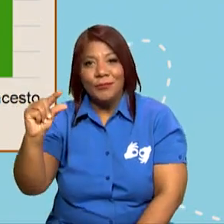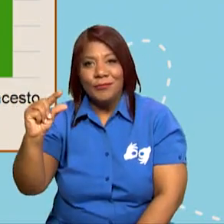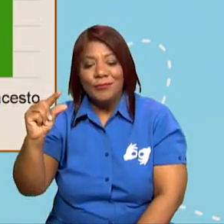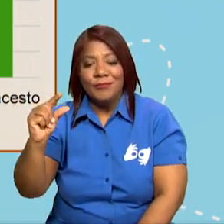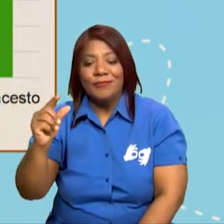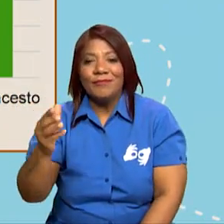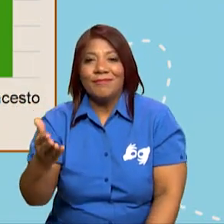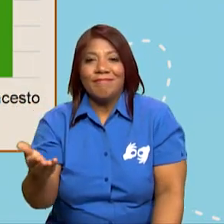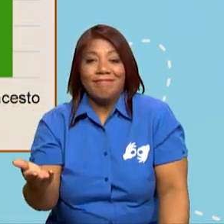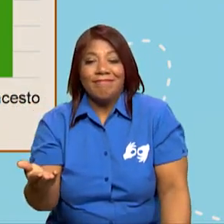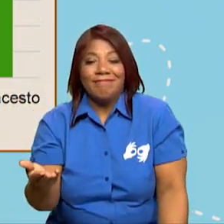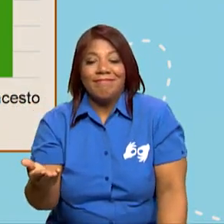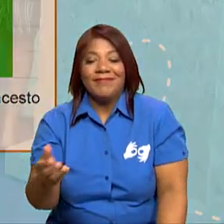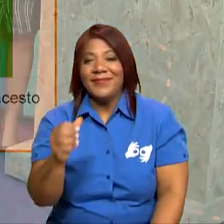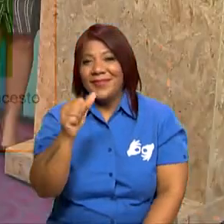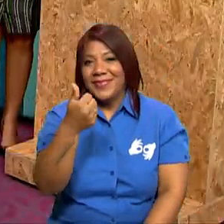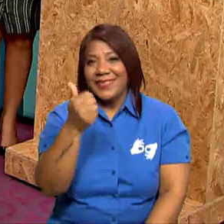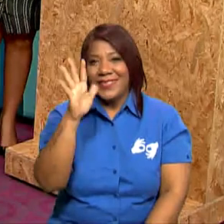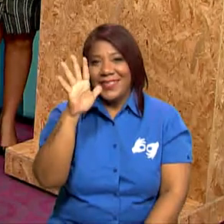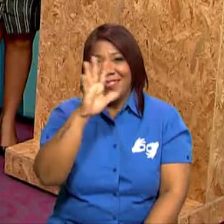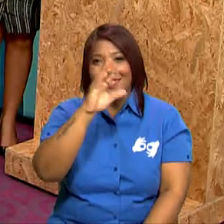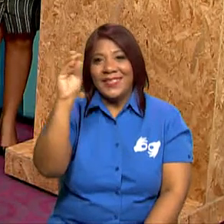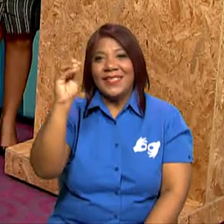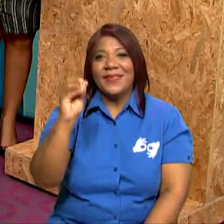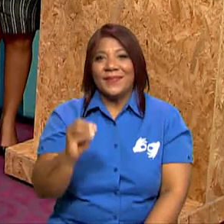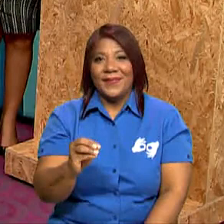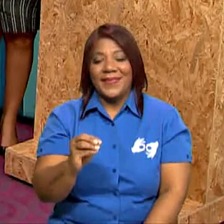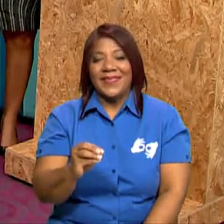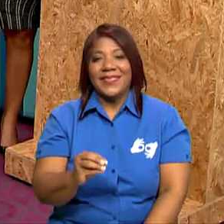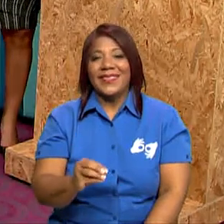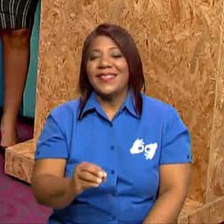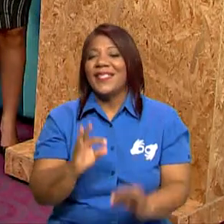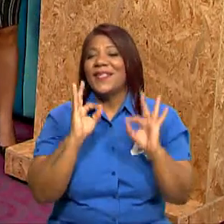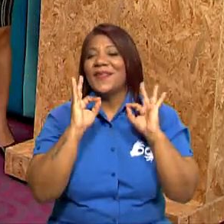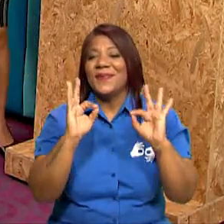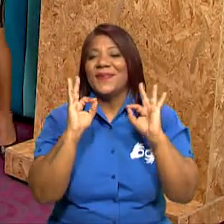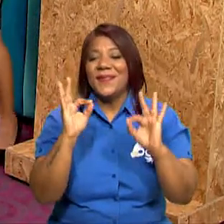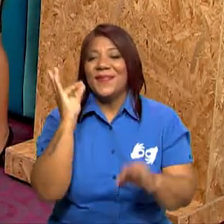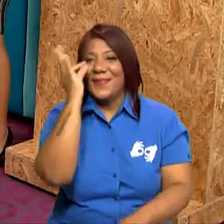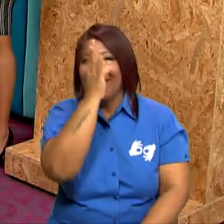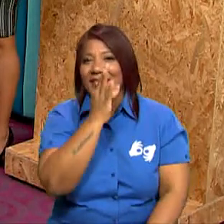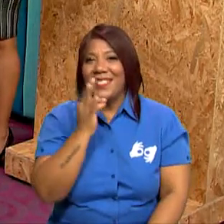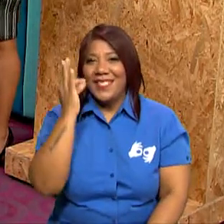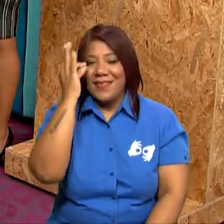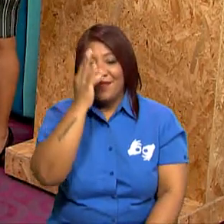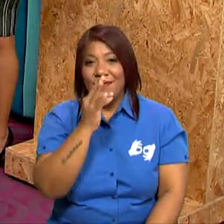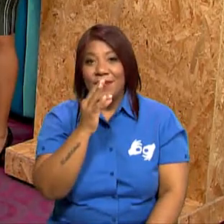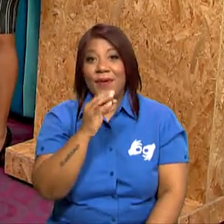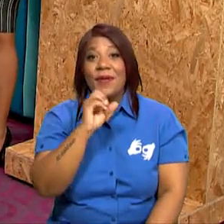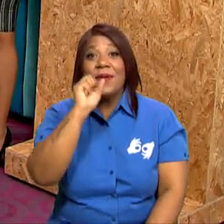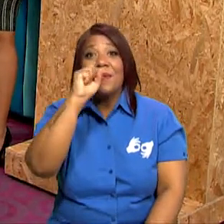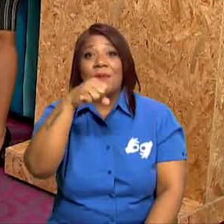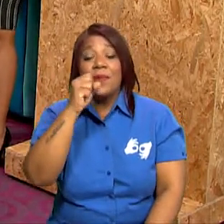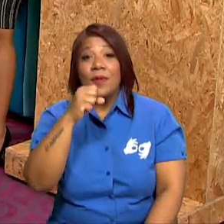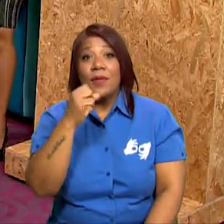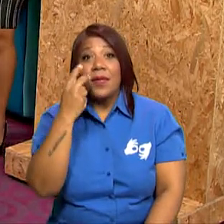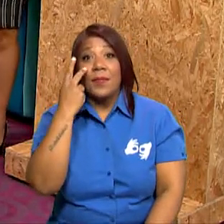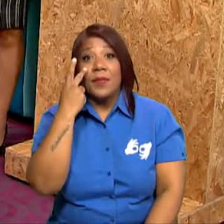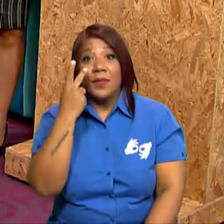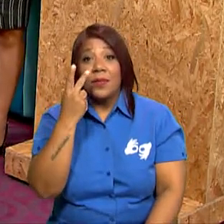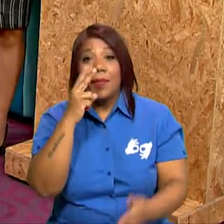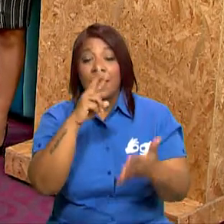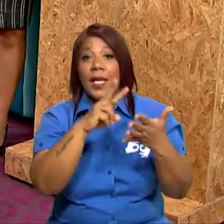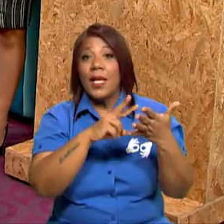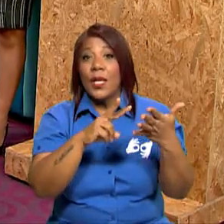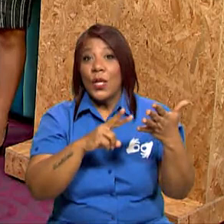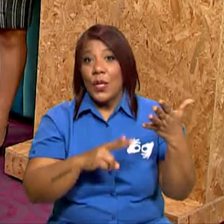solo tiene 15% y es la barra más pequeña. ¡Excelente, Fluffy! Eso le sirve para poder leer los